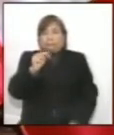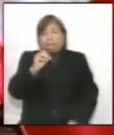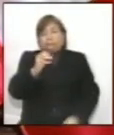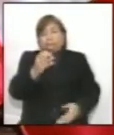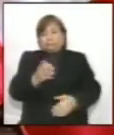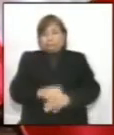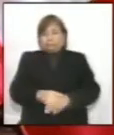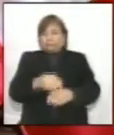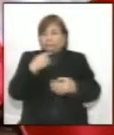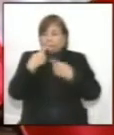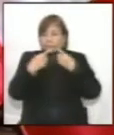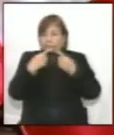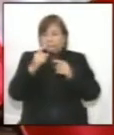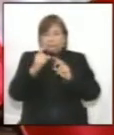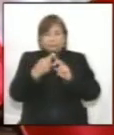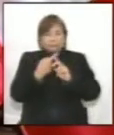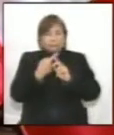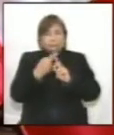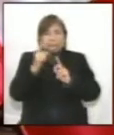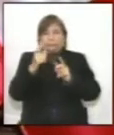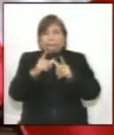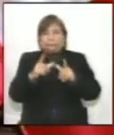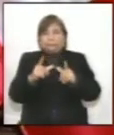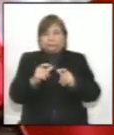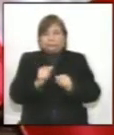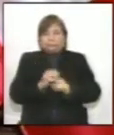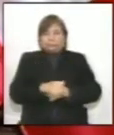Y quiero comenzar en primer lugar